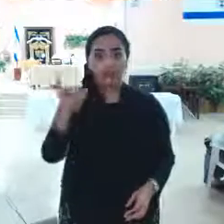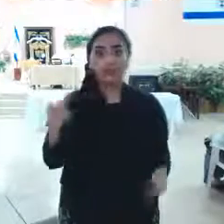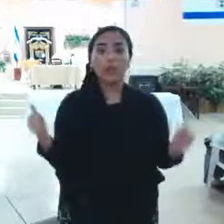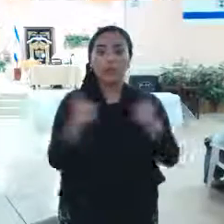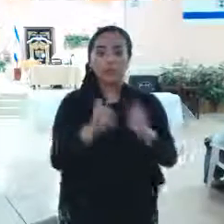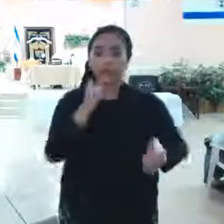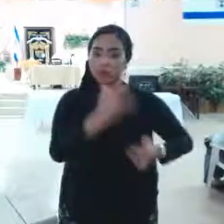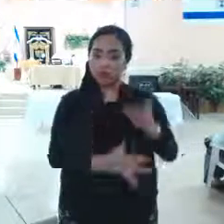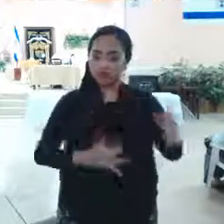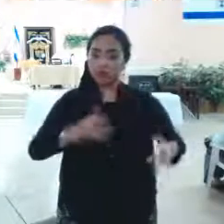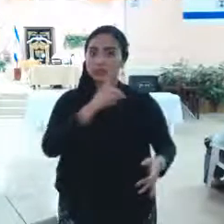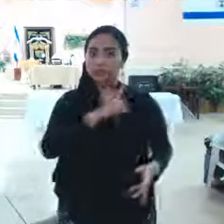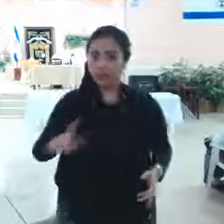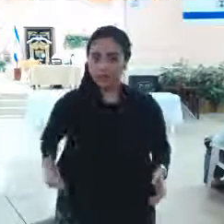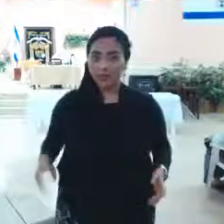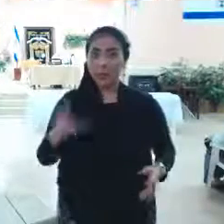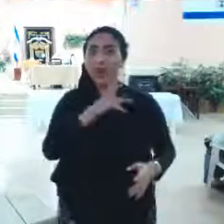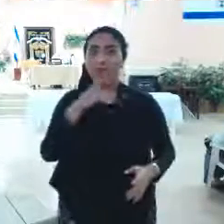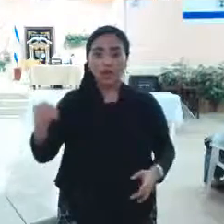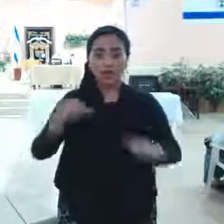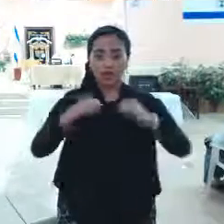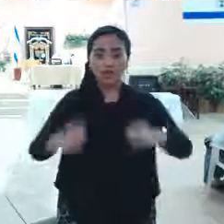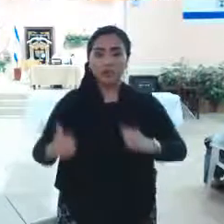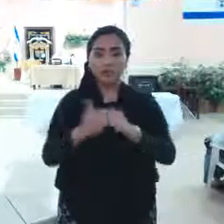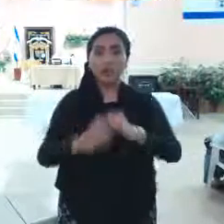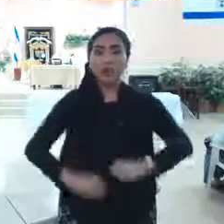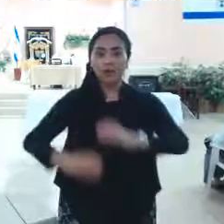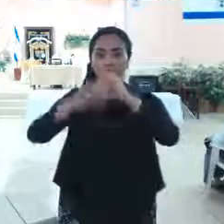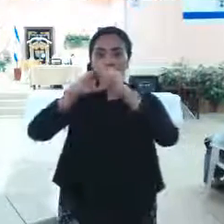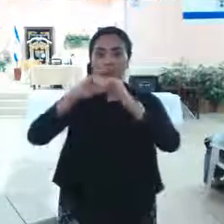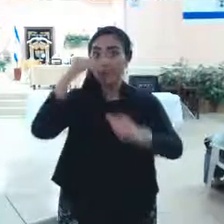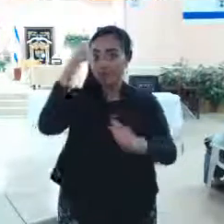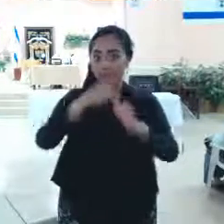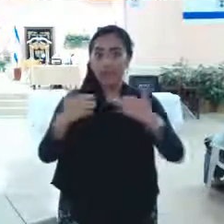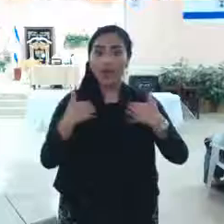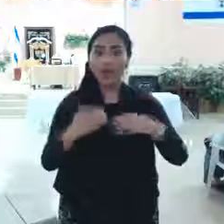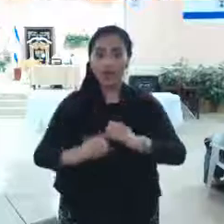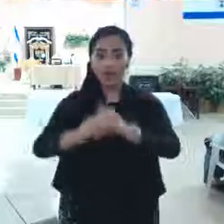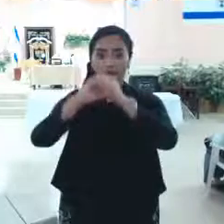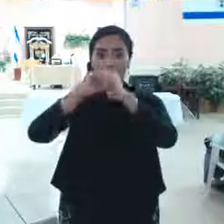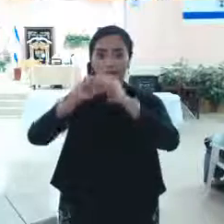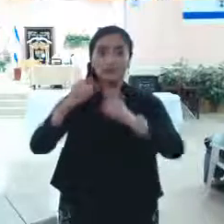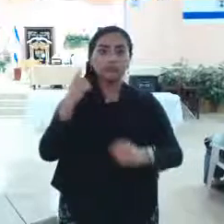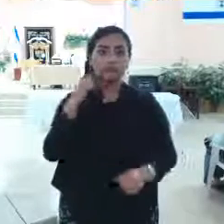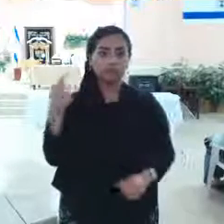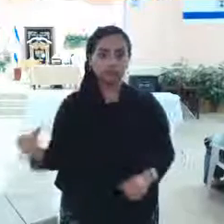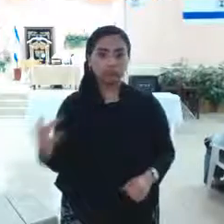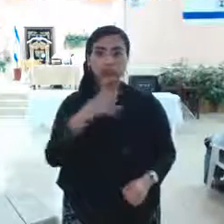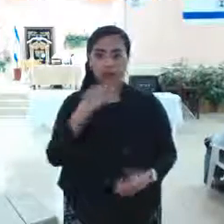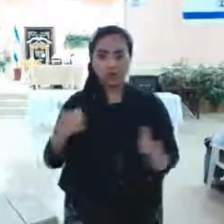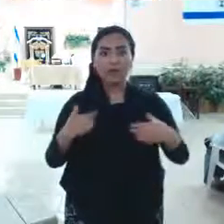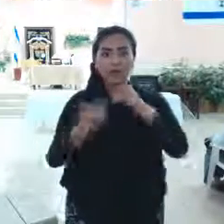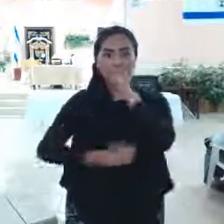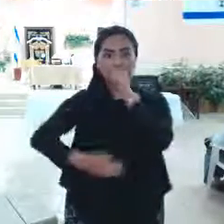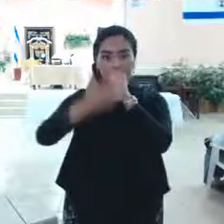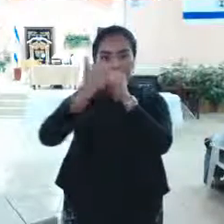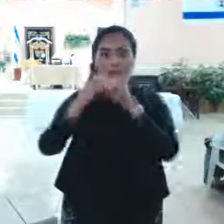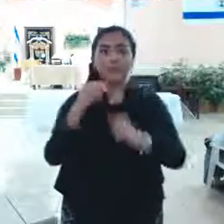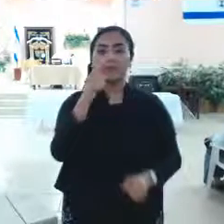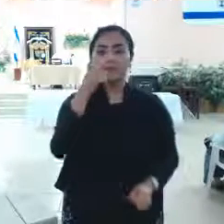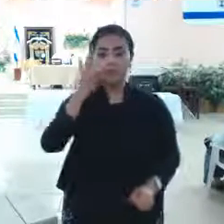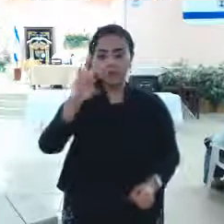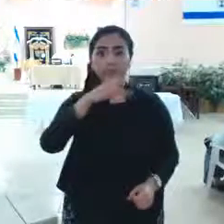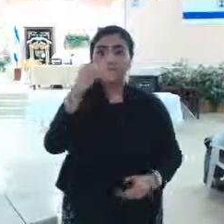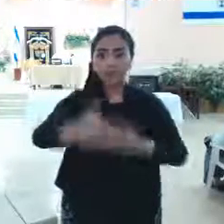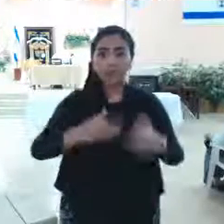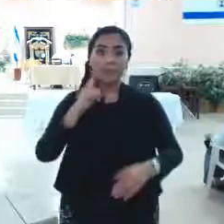los instrumentos de David y los Juanín con trompetas. Recuerden que hay trompetas Remember de that there plata are silver y trumpets shofarot. and shofarot. 27.